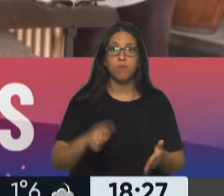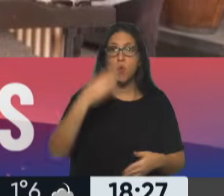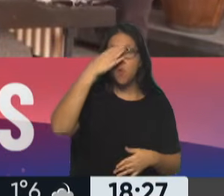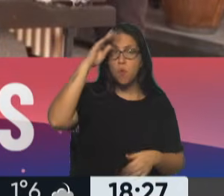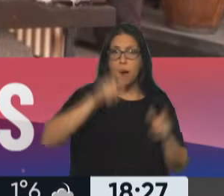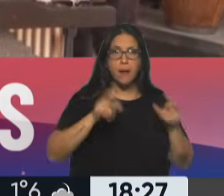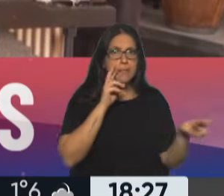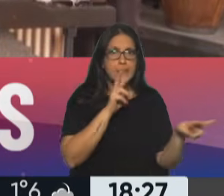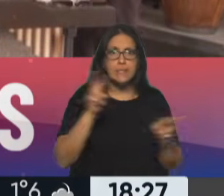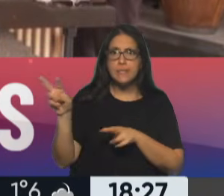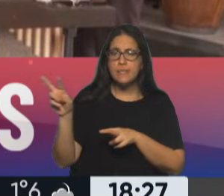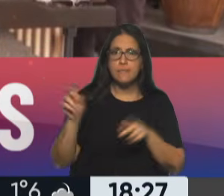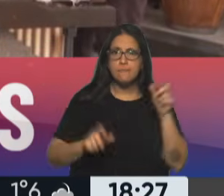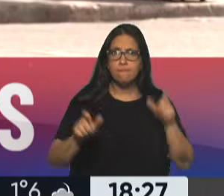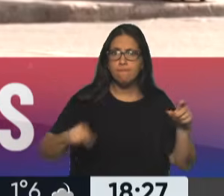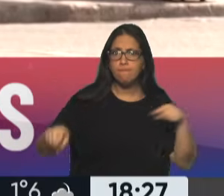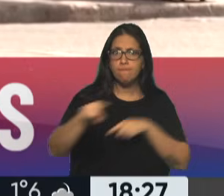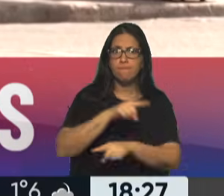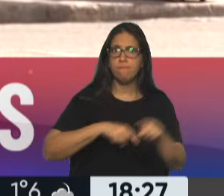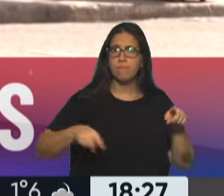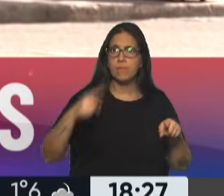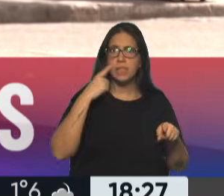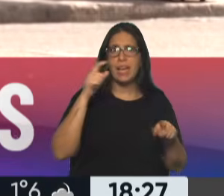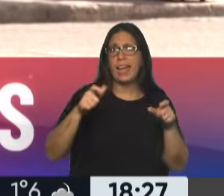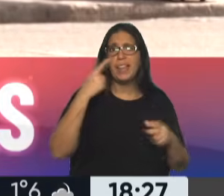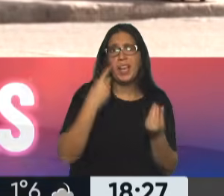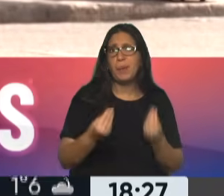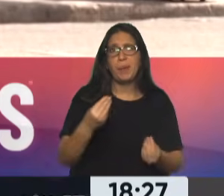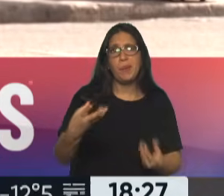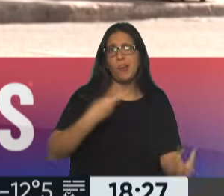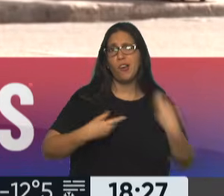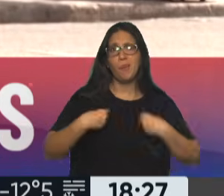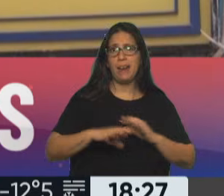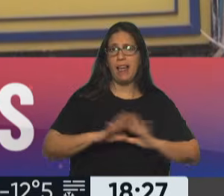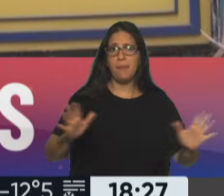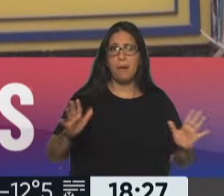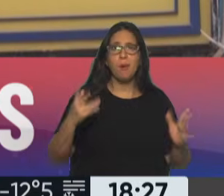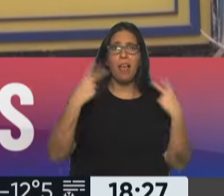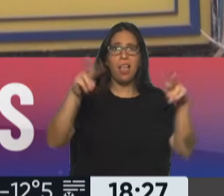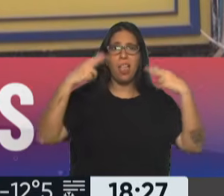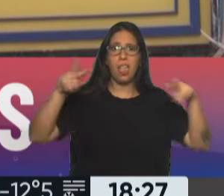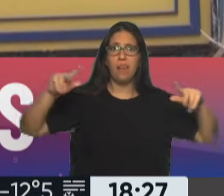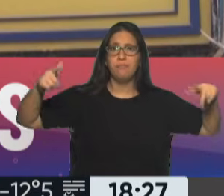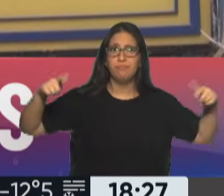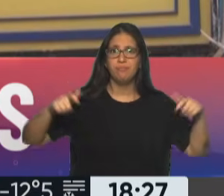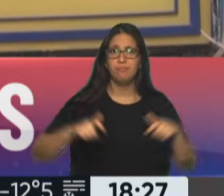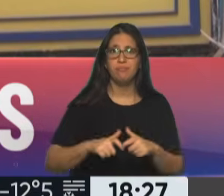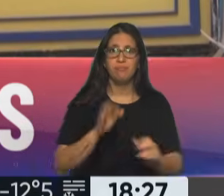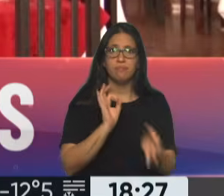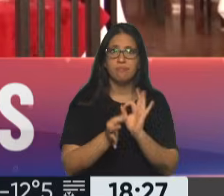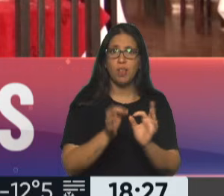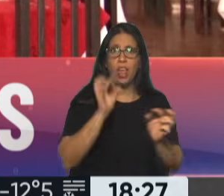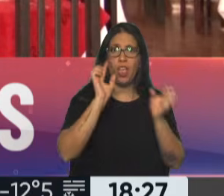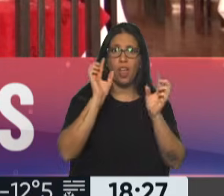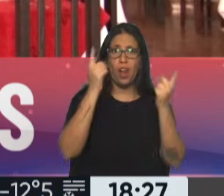los consumidores locales como sus principales clientes a medida que se agranda la escasez de divisas extranjeras ante los pocos